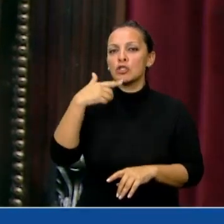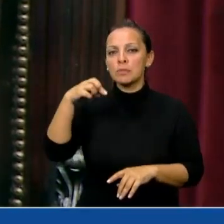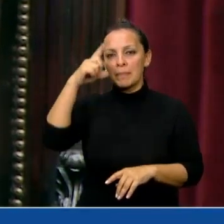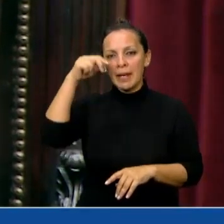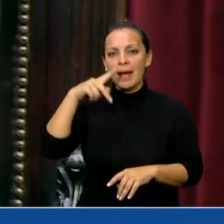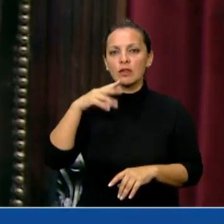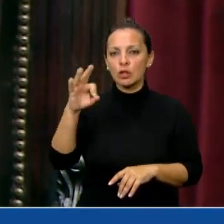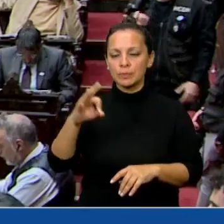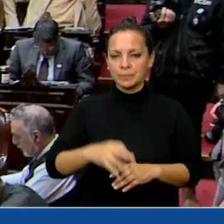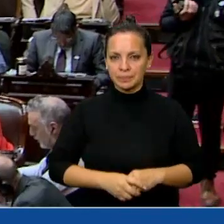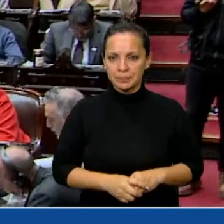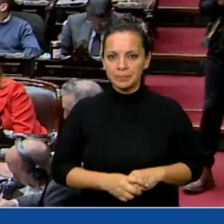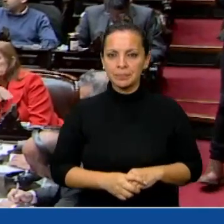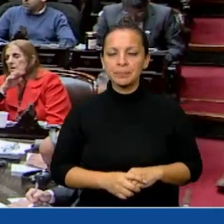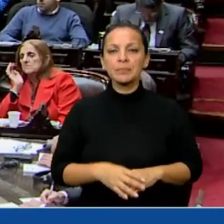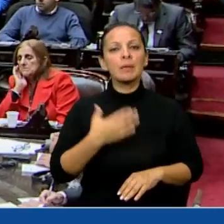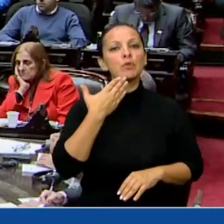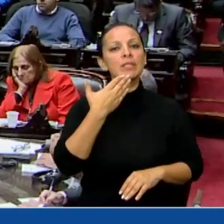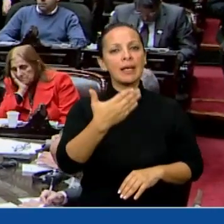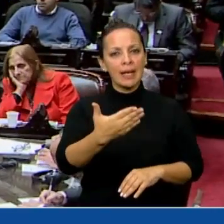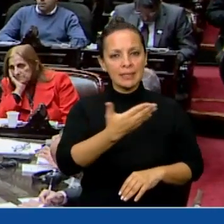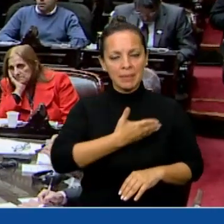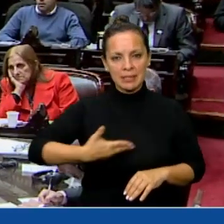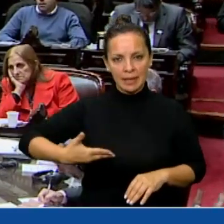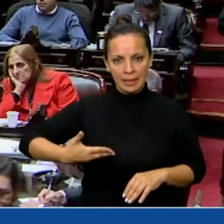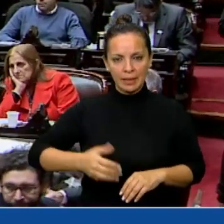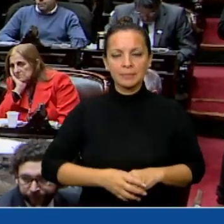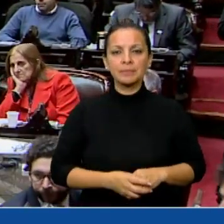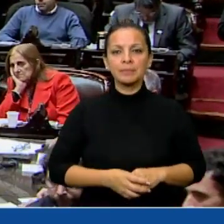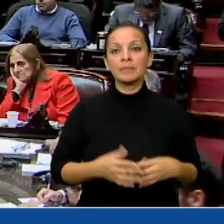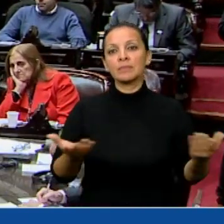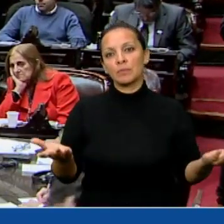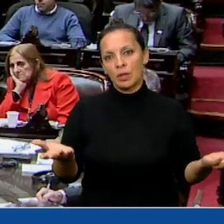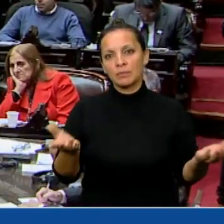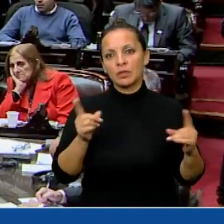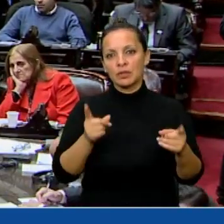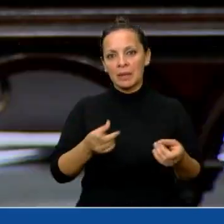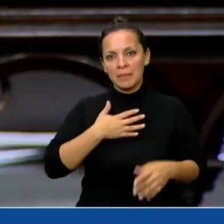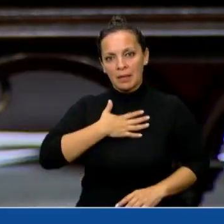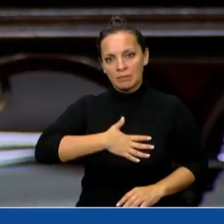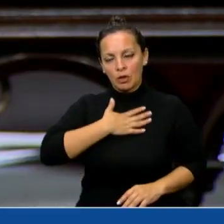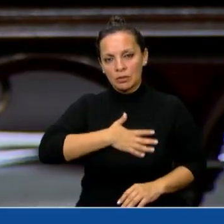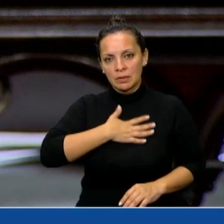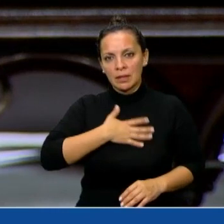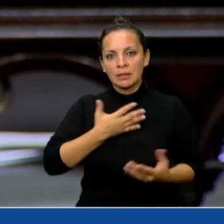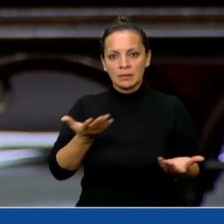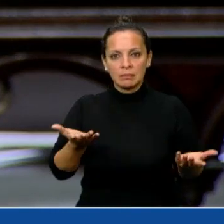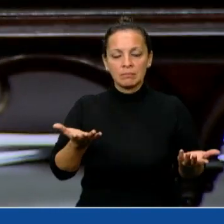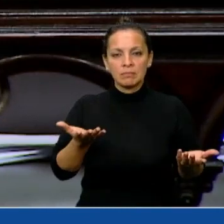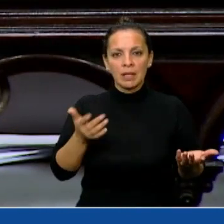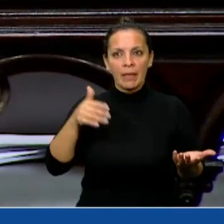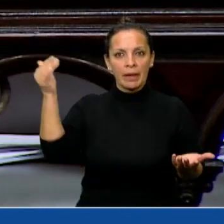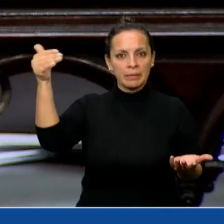palabra. Muchas gracias, Presidenta. Bueno, también, por supuesto, celebro que hayamos podido traer